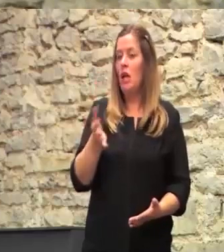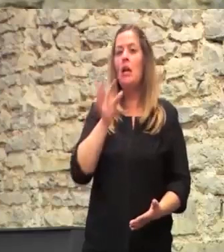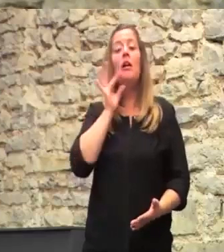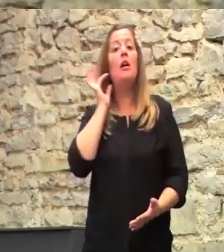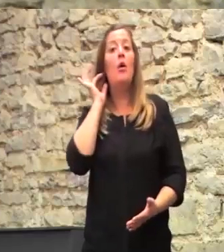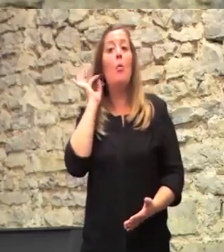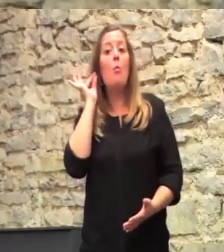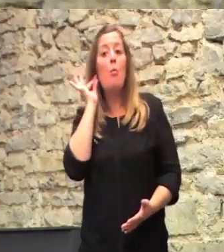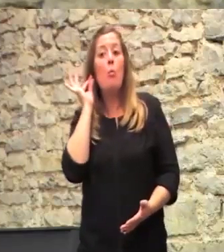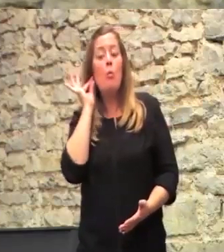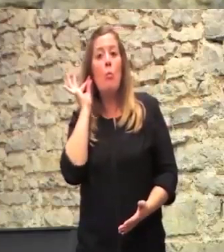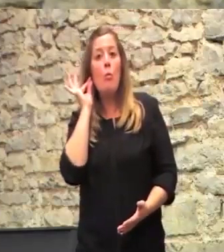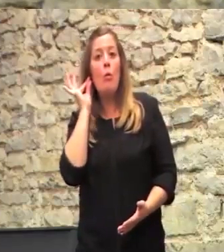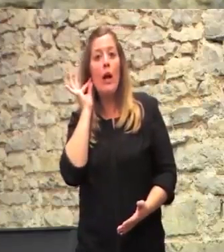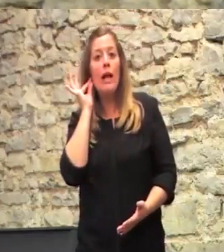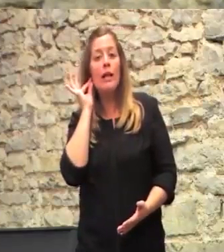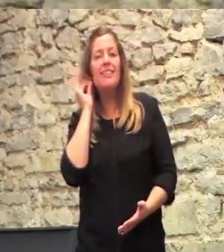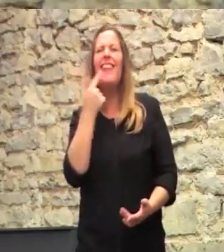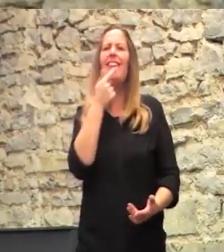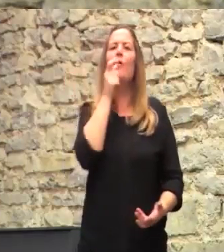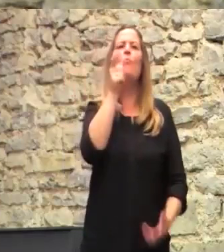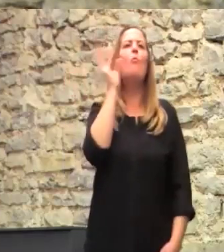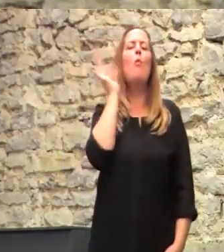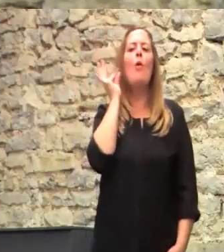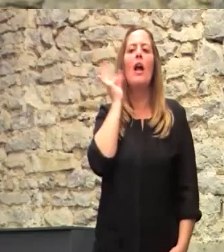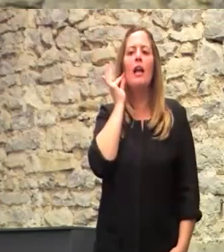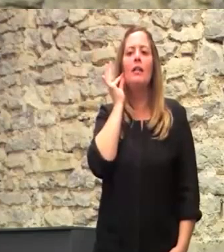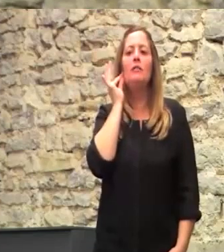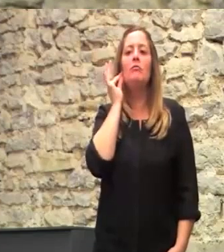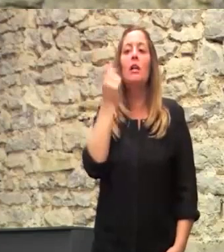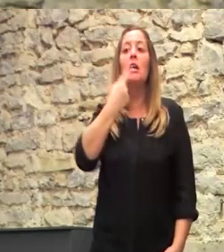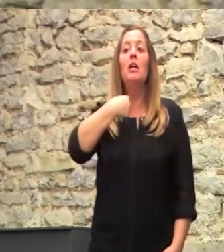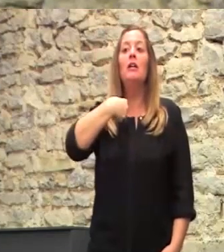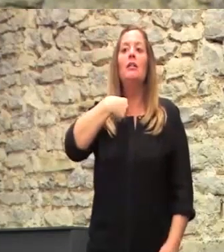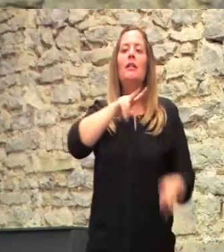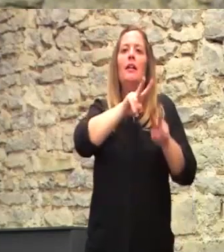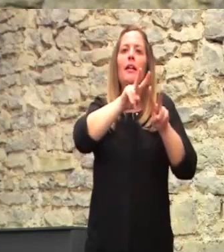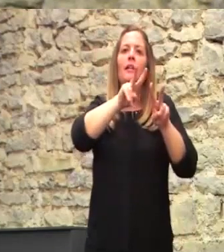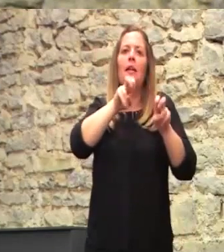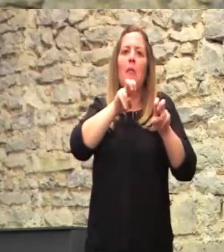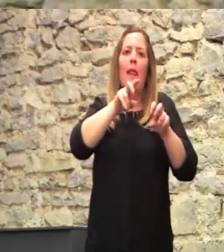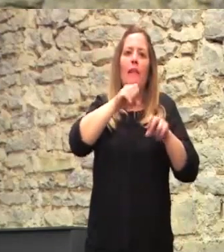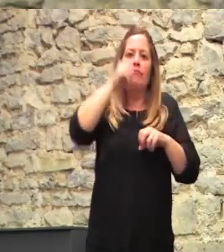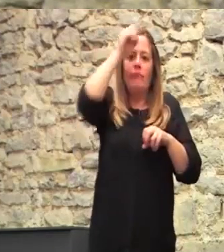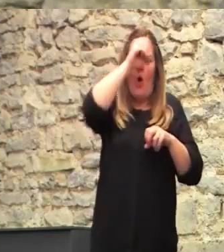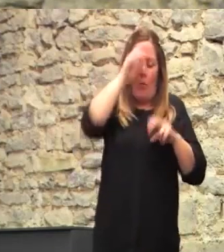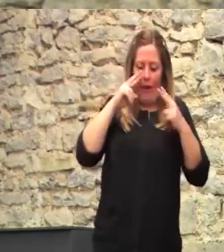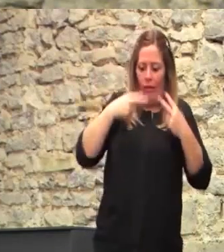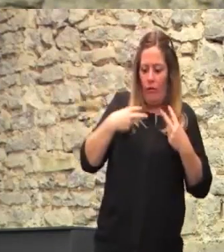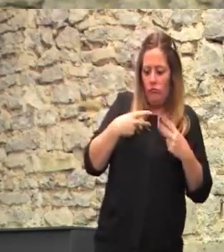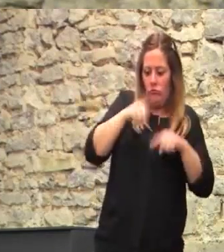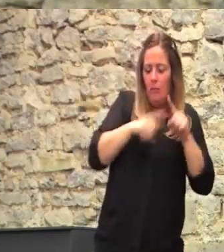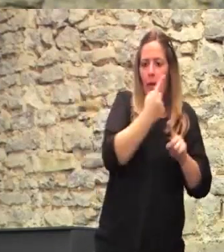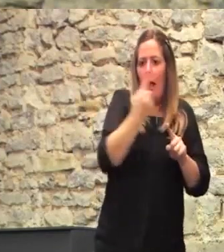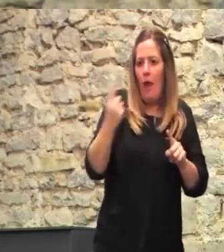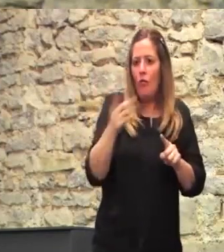cuando digo mujeres al trabajar nosotras en el área de la subjetividad más que nadie sabemos que no podemos